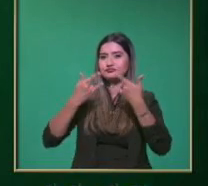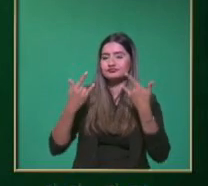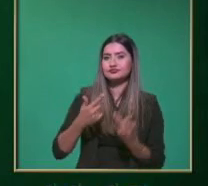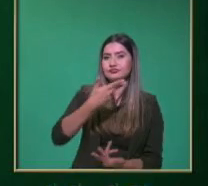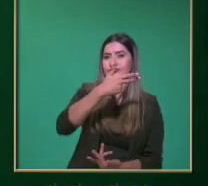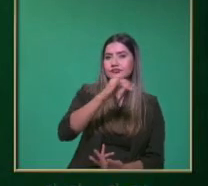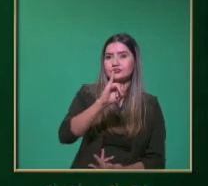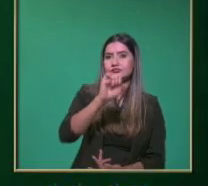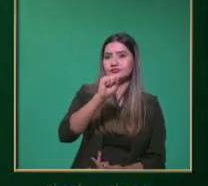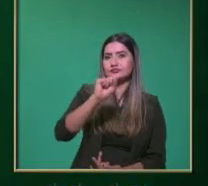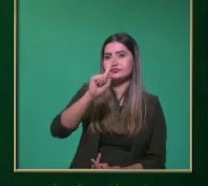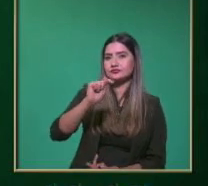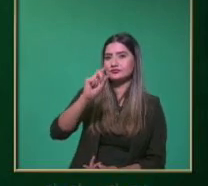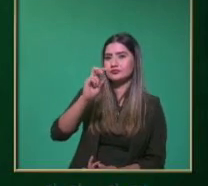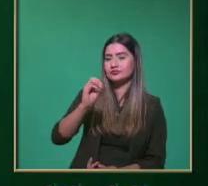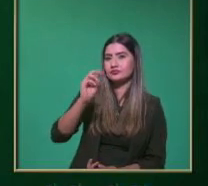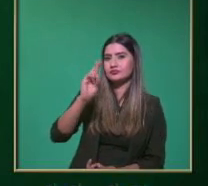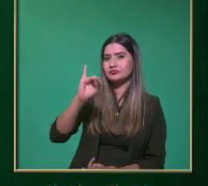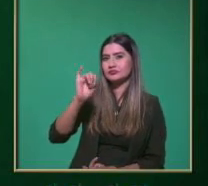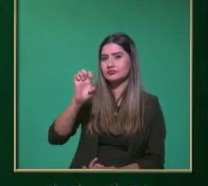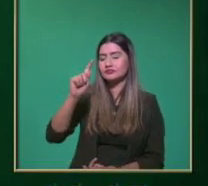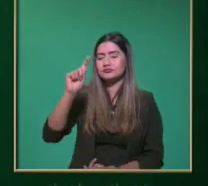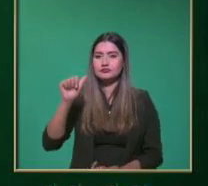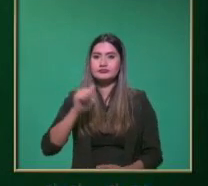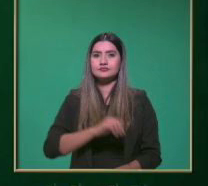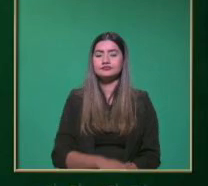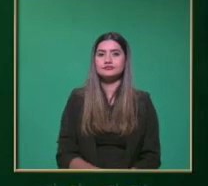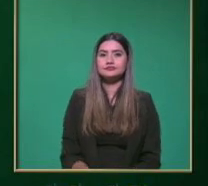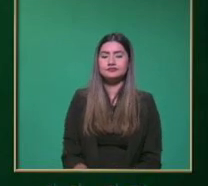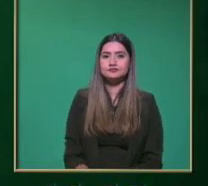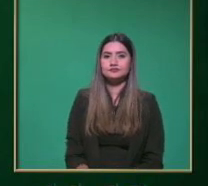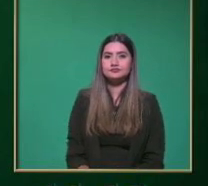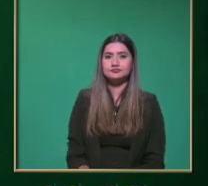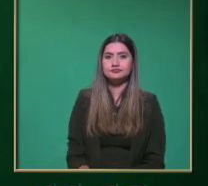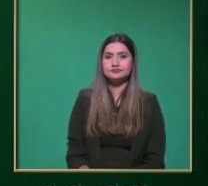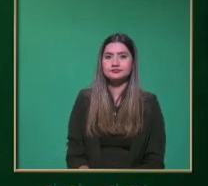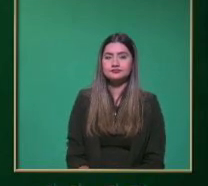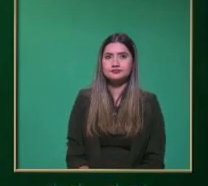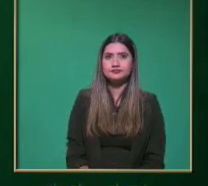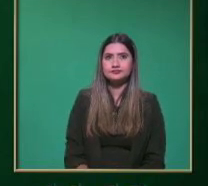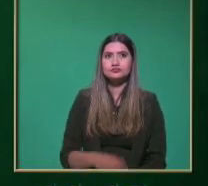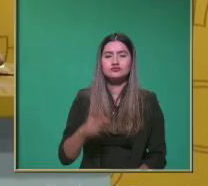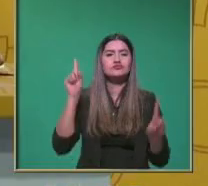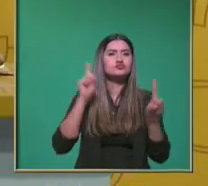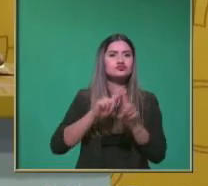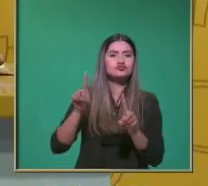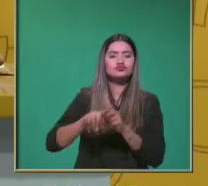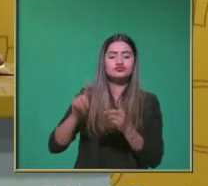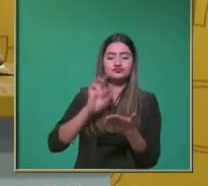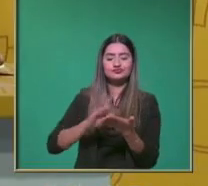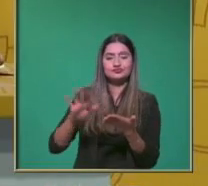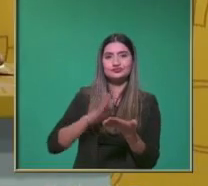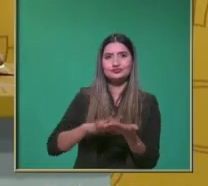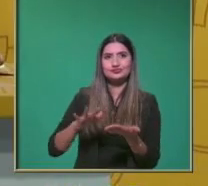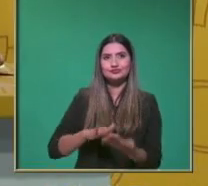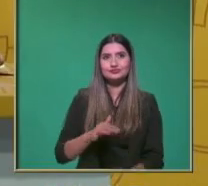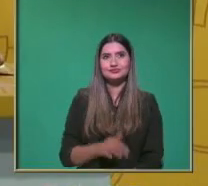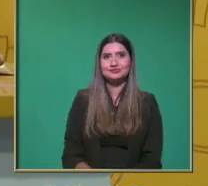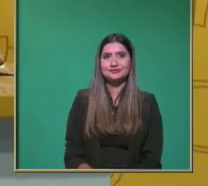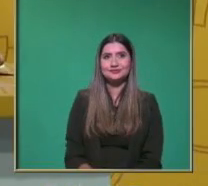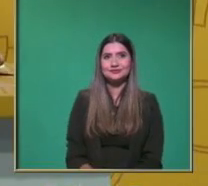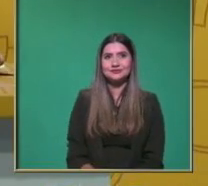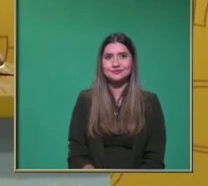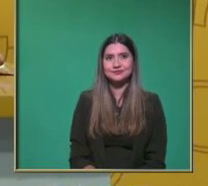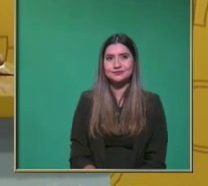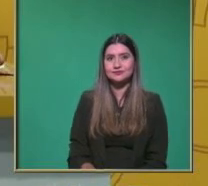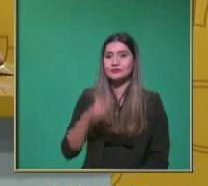bien. Entonces, busquen en su libro de lecturas algún tipo de texto que sea igual a este, historietas. Ya